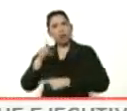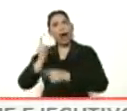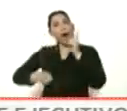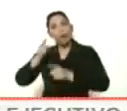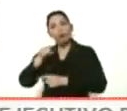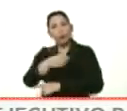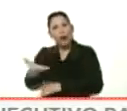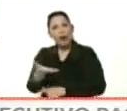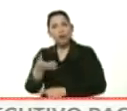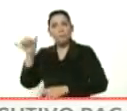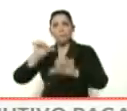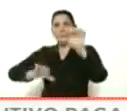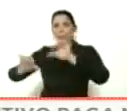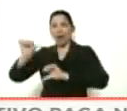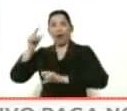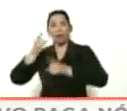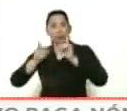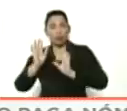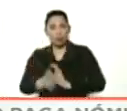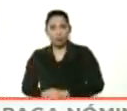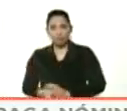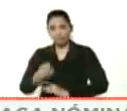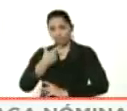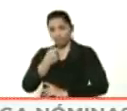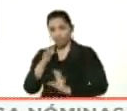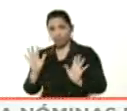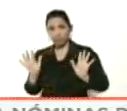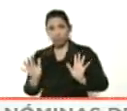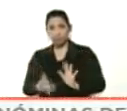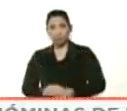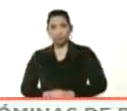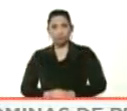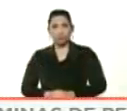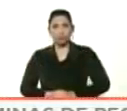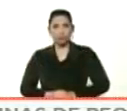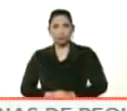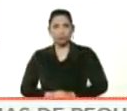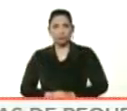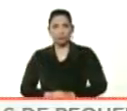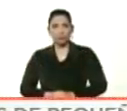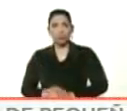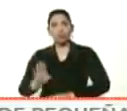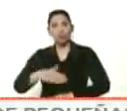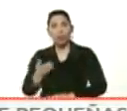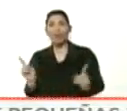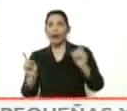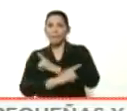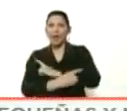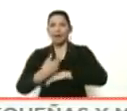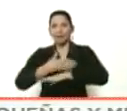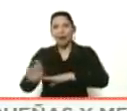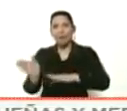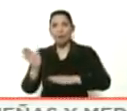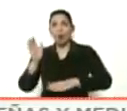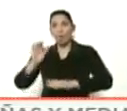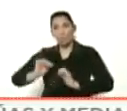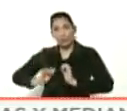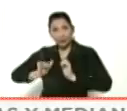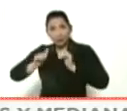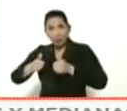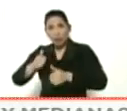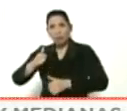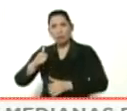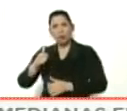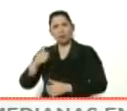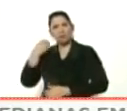ellos experimentales, son tratamientos que pueden cambiar en el tiempo. Al principio se pensaba que podía ser